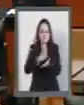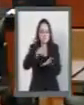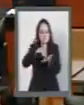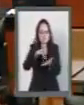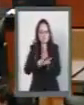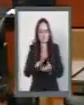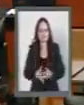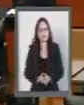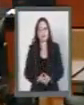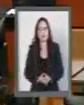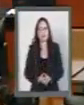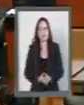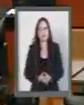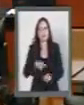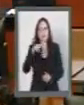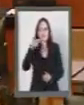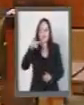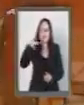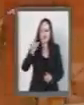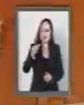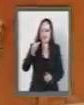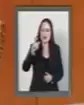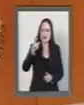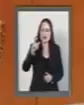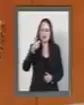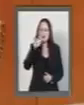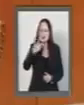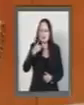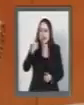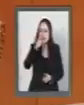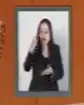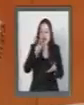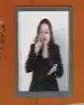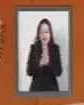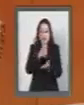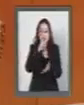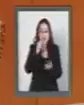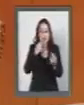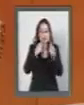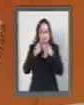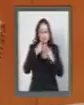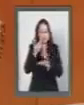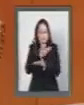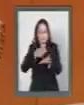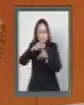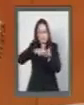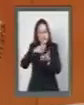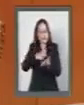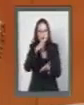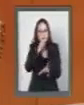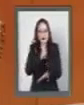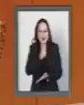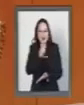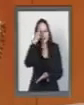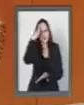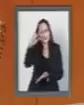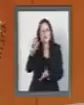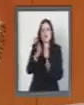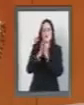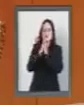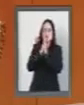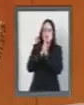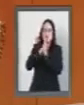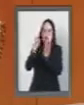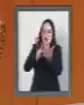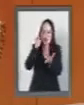Dice Peña que él no negocia la ley. Señor, las leyes no son